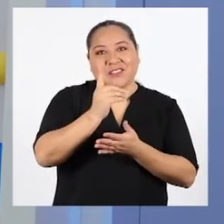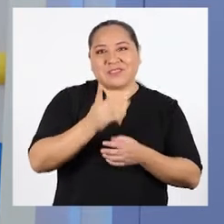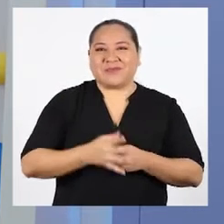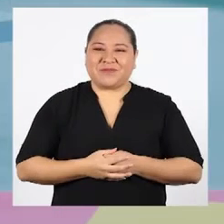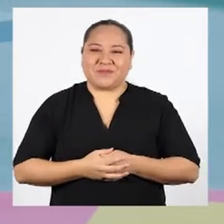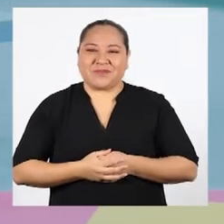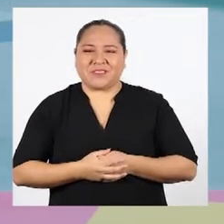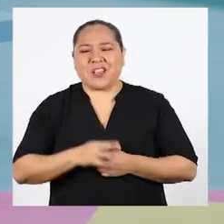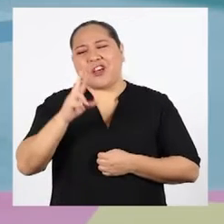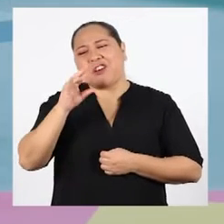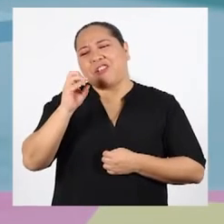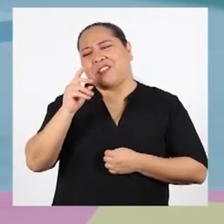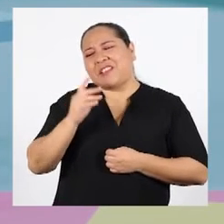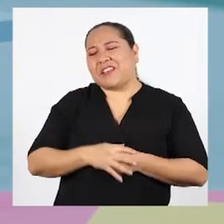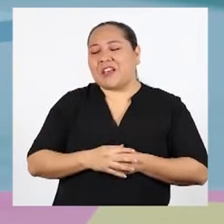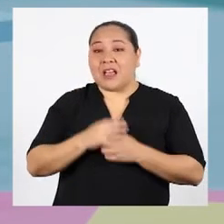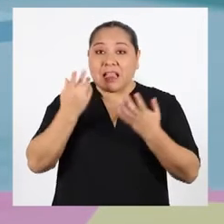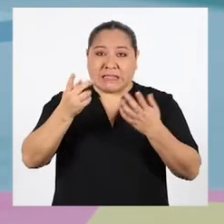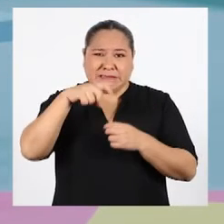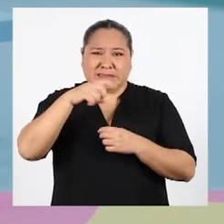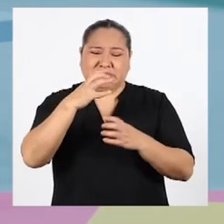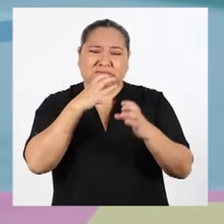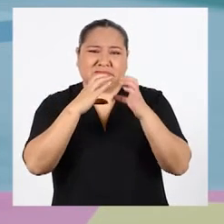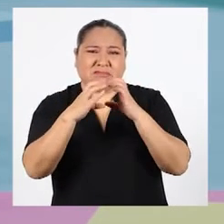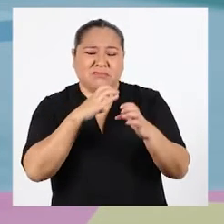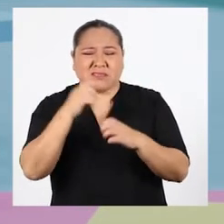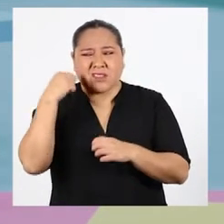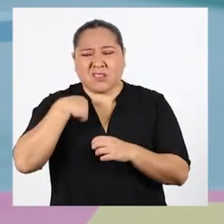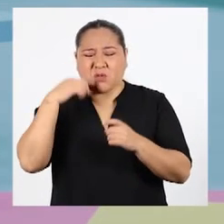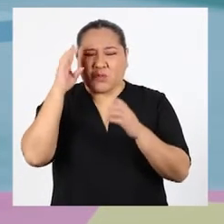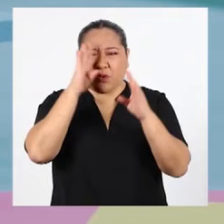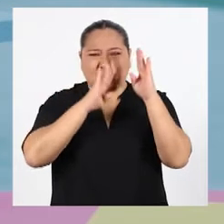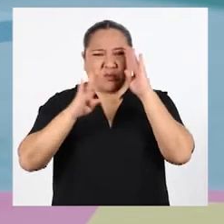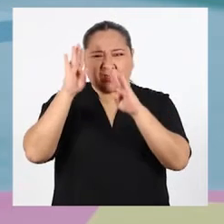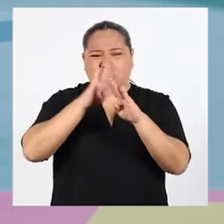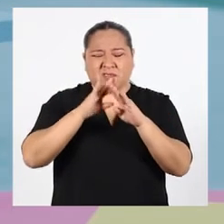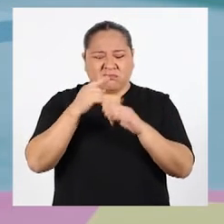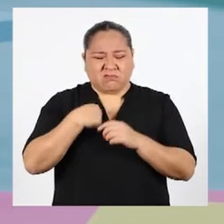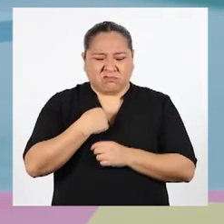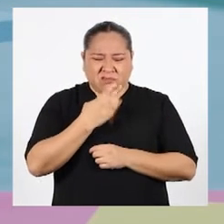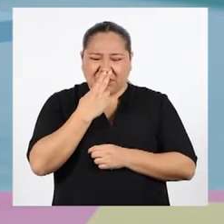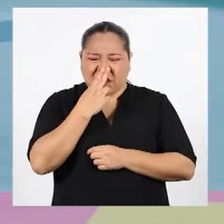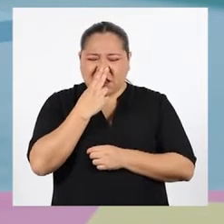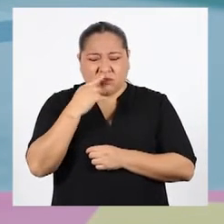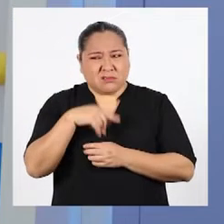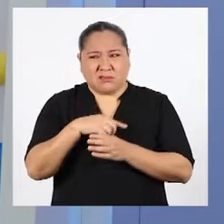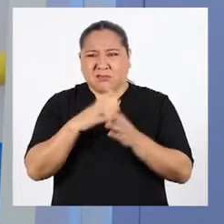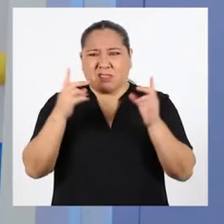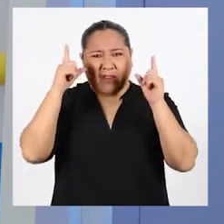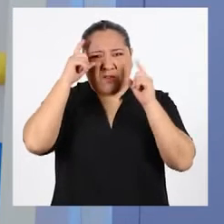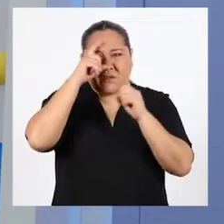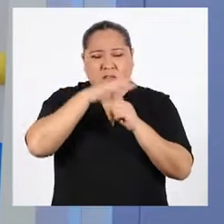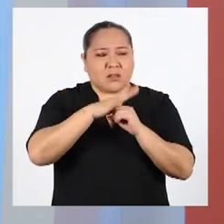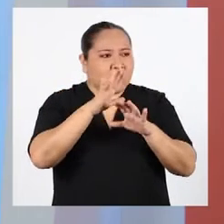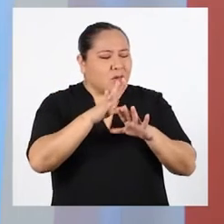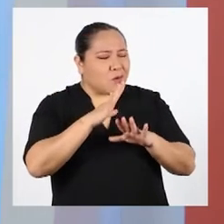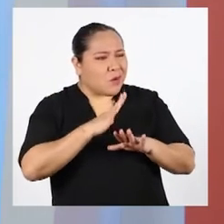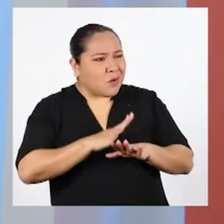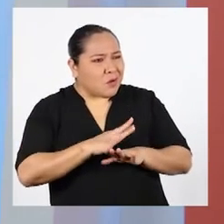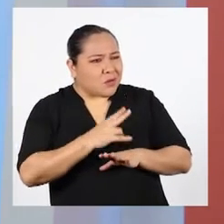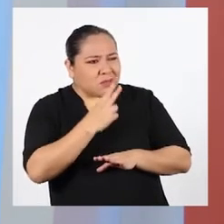de Educación. Rodrigo, tenemos que hablar. Tengo una preocupación porcina muy seria.